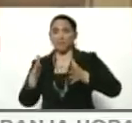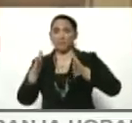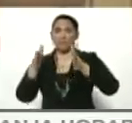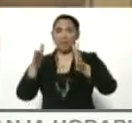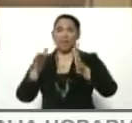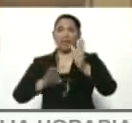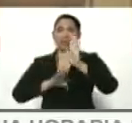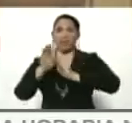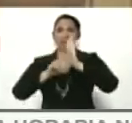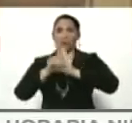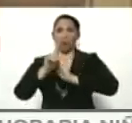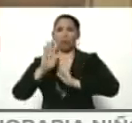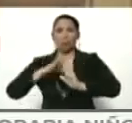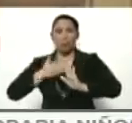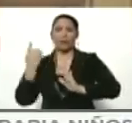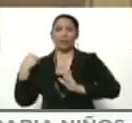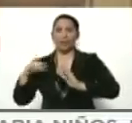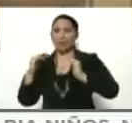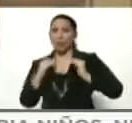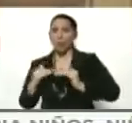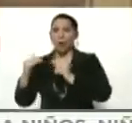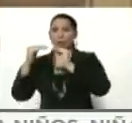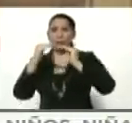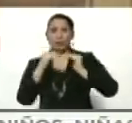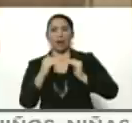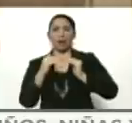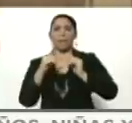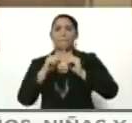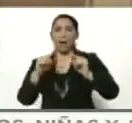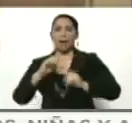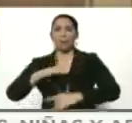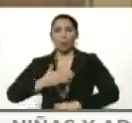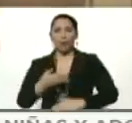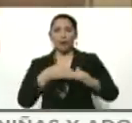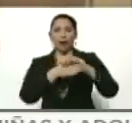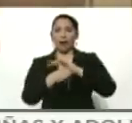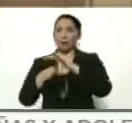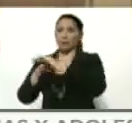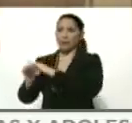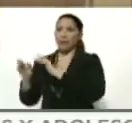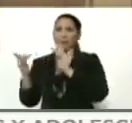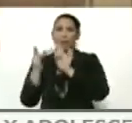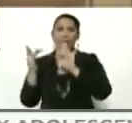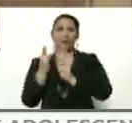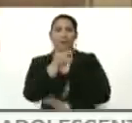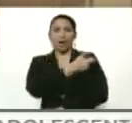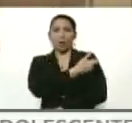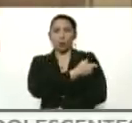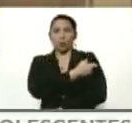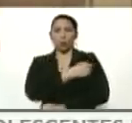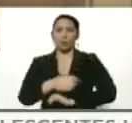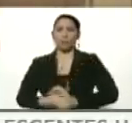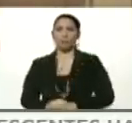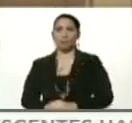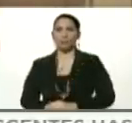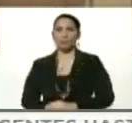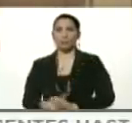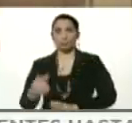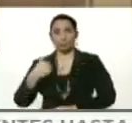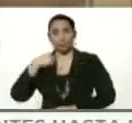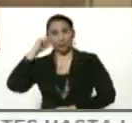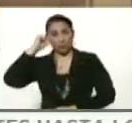de condiciones para acceder a la vacuna una vez que aparezca. Bueno, les recuerdo,